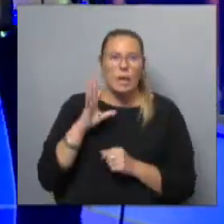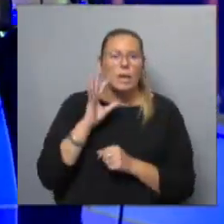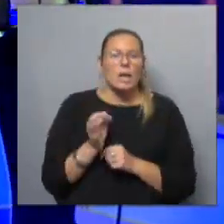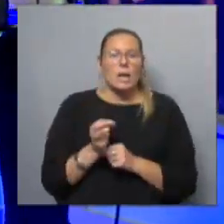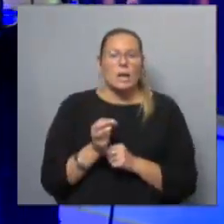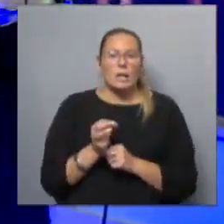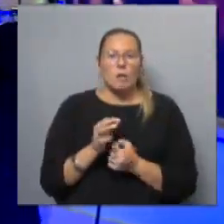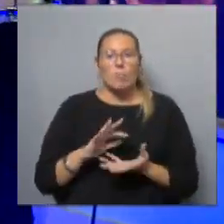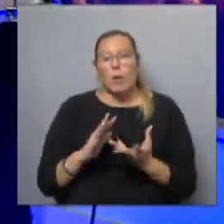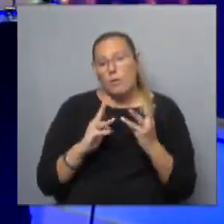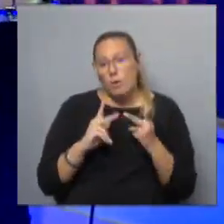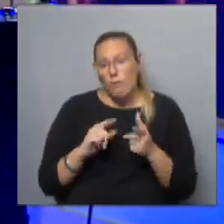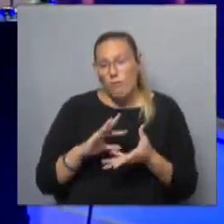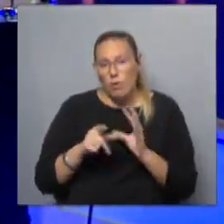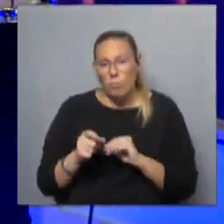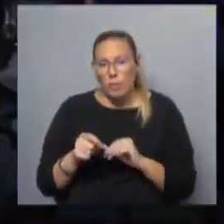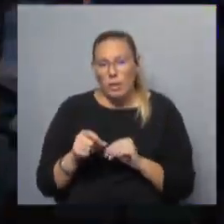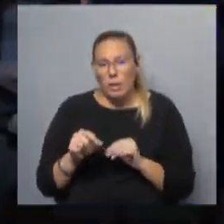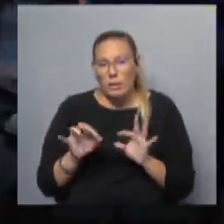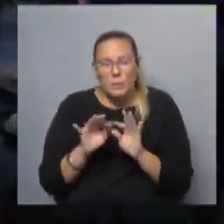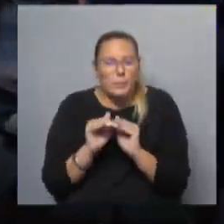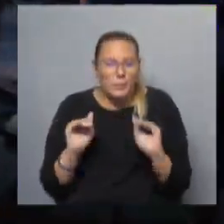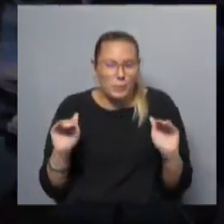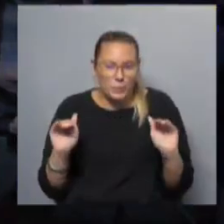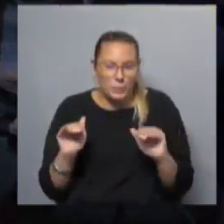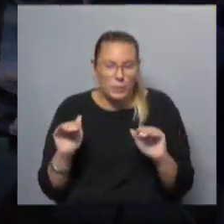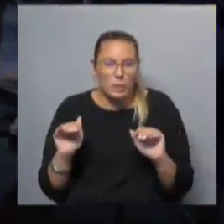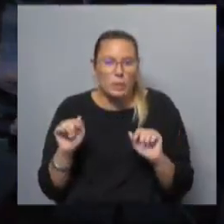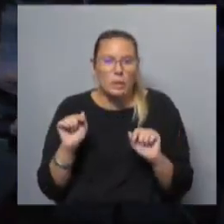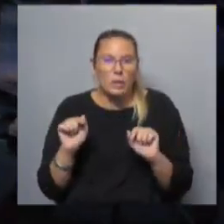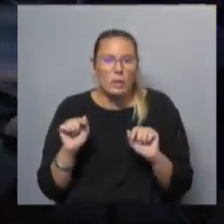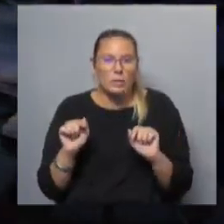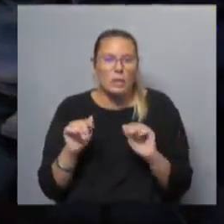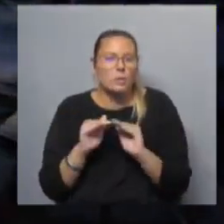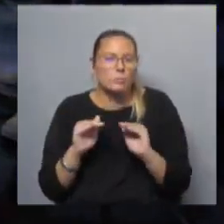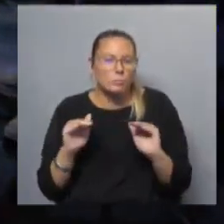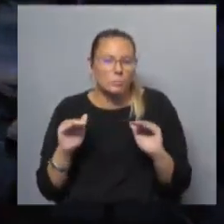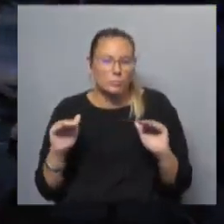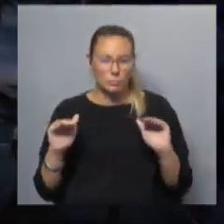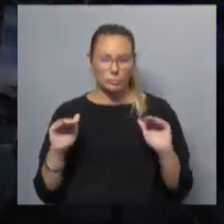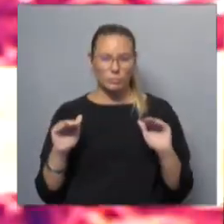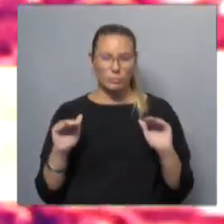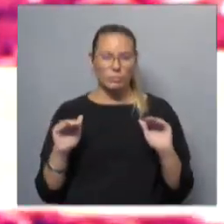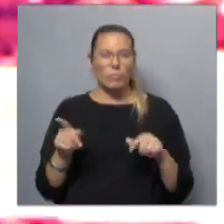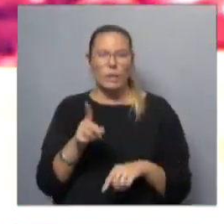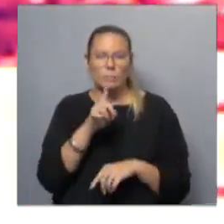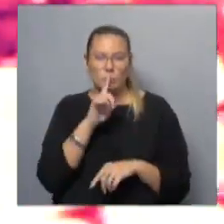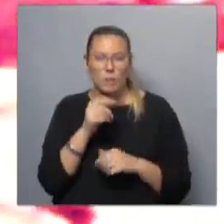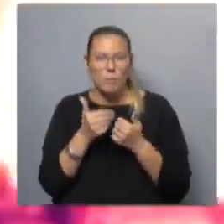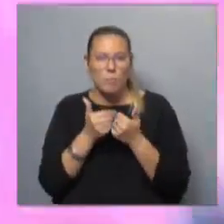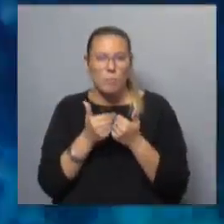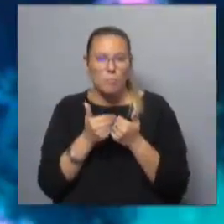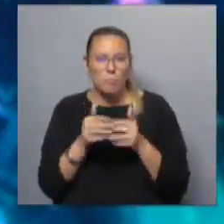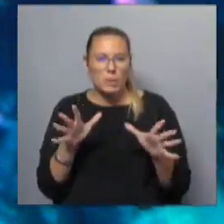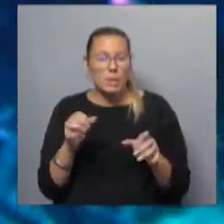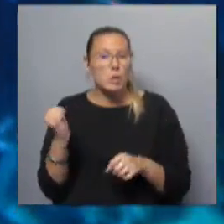da por el formato, es súper minimal y en eso, en lo tan minimal, como que el silencio empieza a tomar